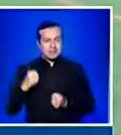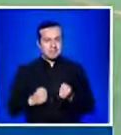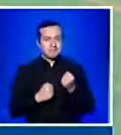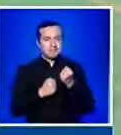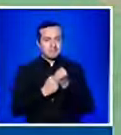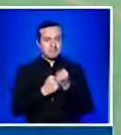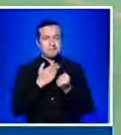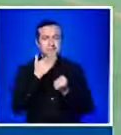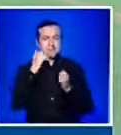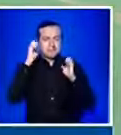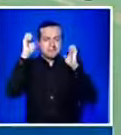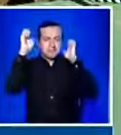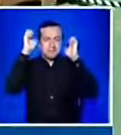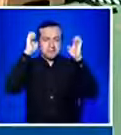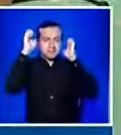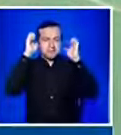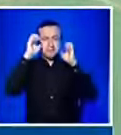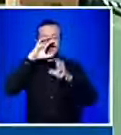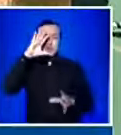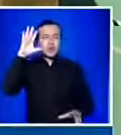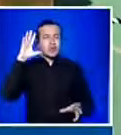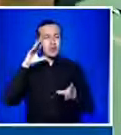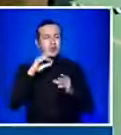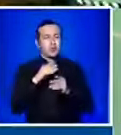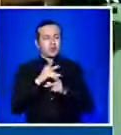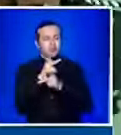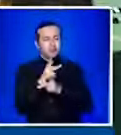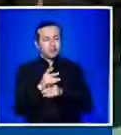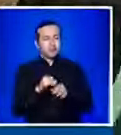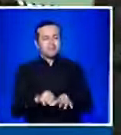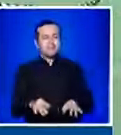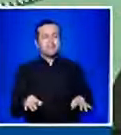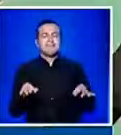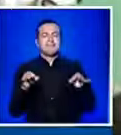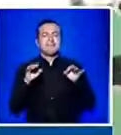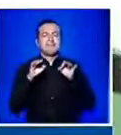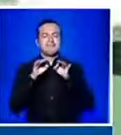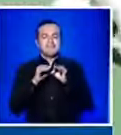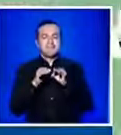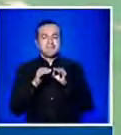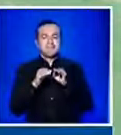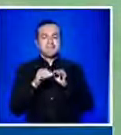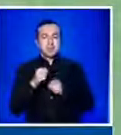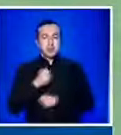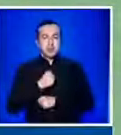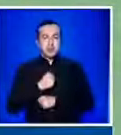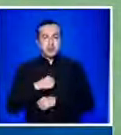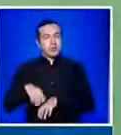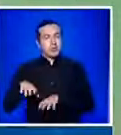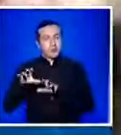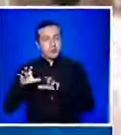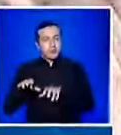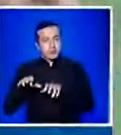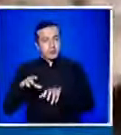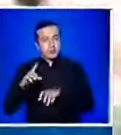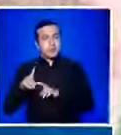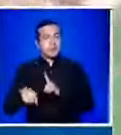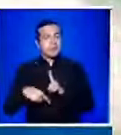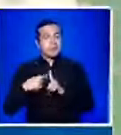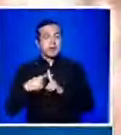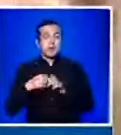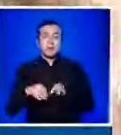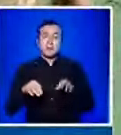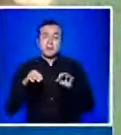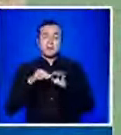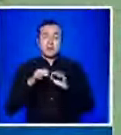las estrategias y poder realizar toda la prevención que debemos hacer, tanto con la tenencia de nuestros canes, pero sobre todo aprender